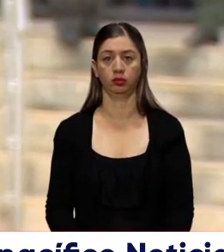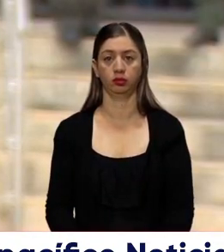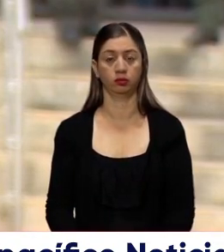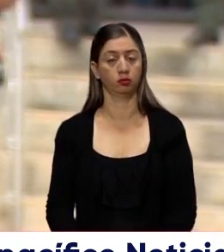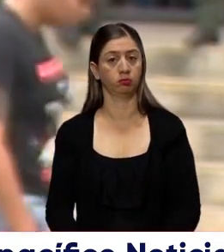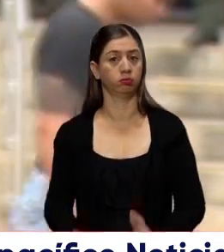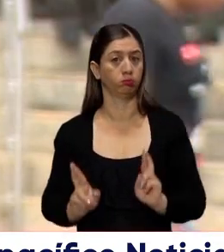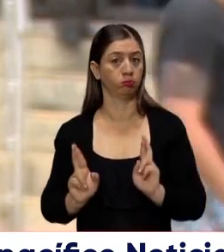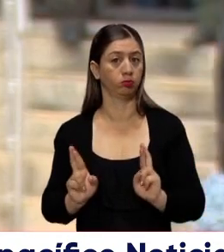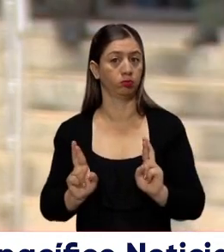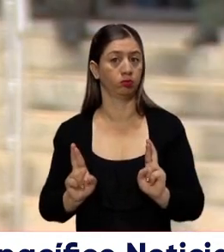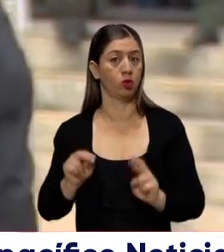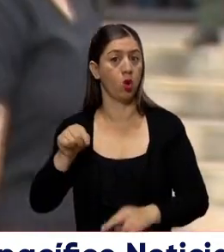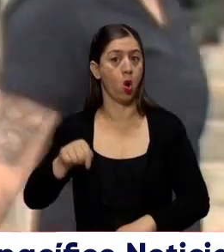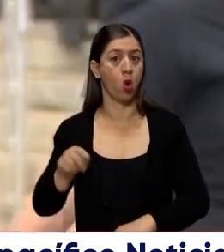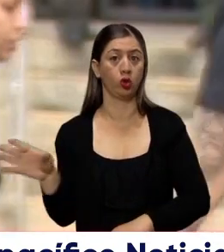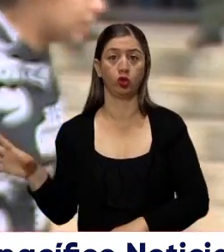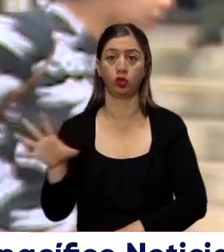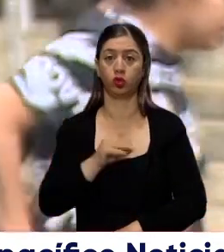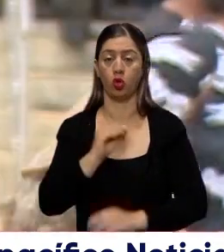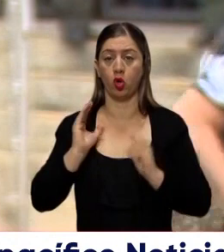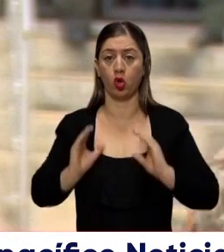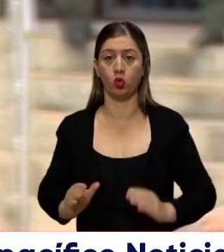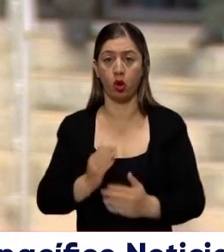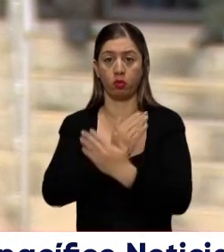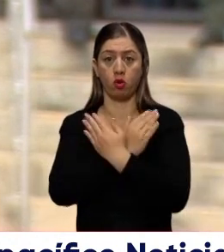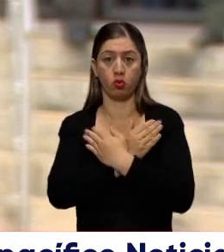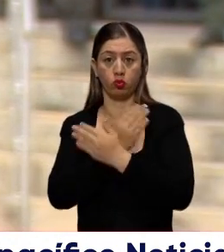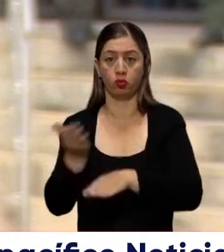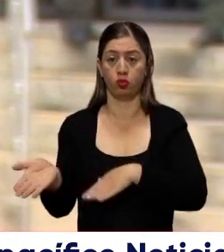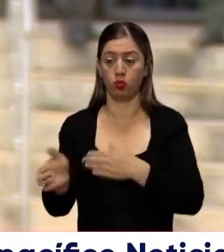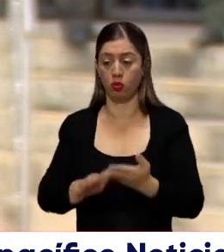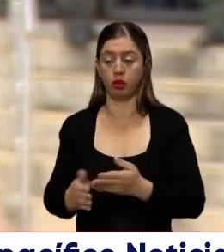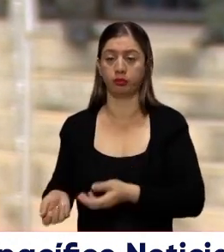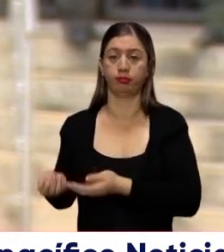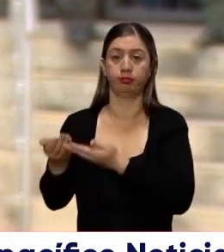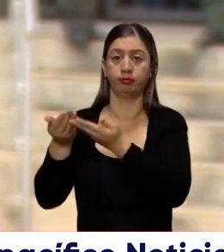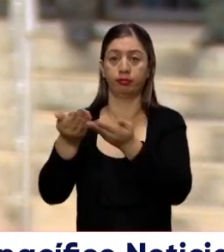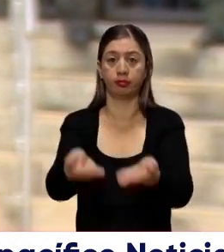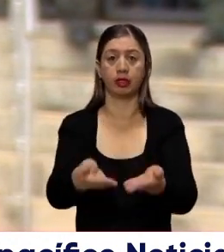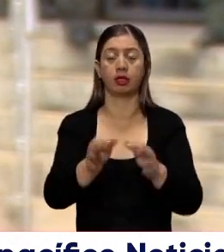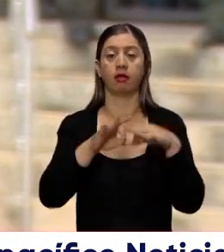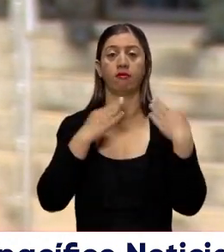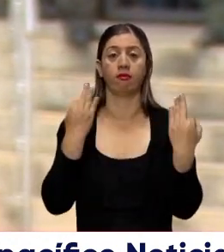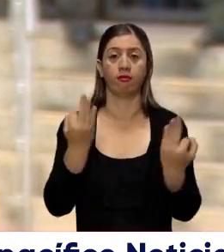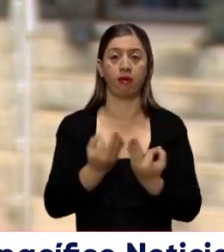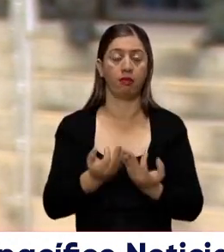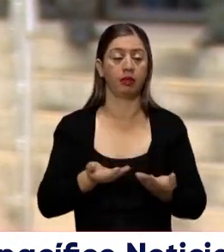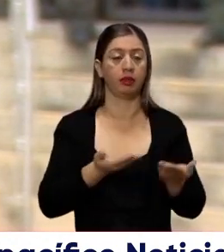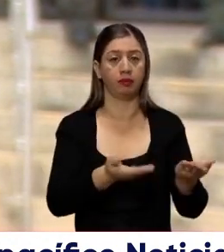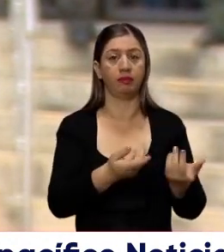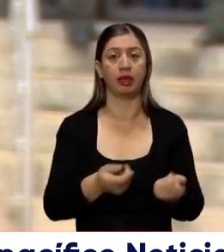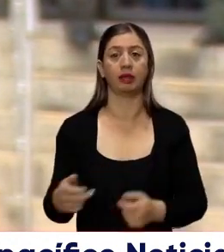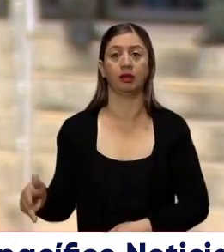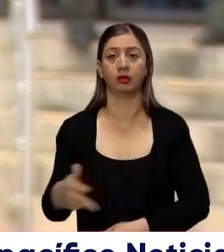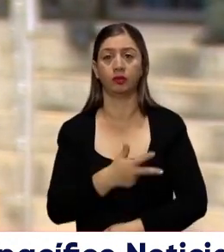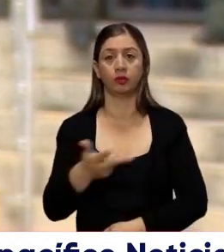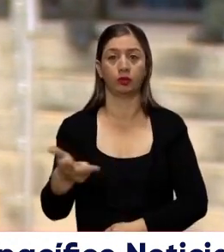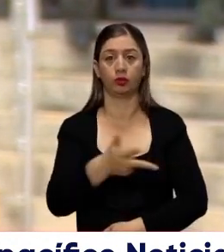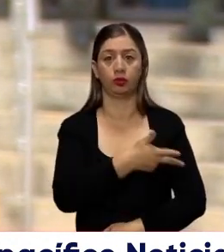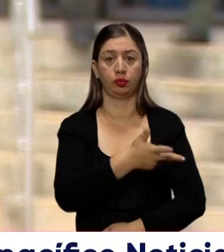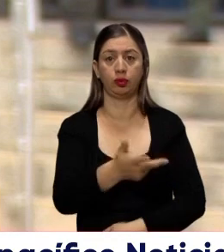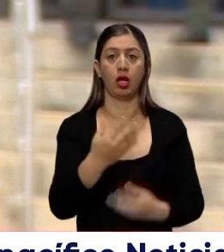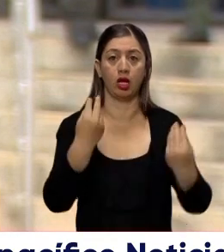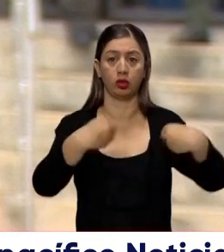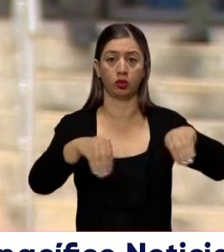Se espera que hoy todos los cuerpos sean entregados a sus familiares para trasladarlos hasta el municipio de Tuluá y darles